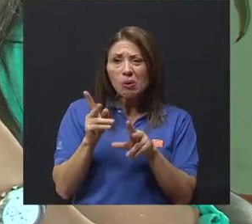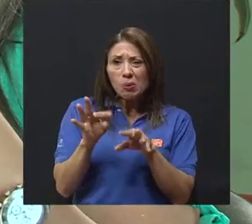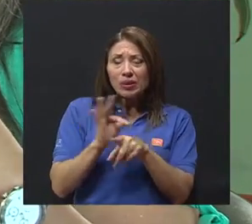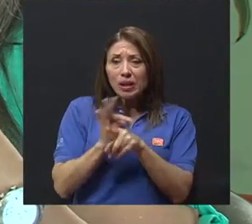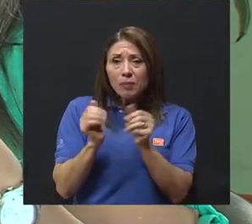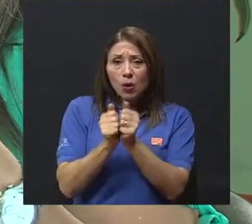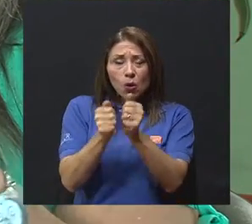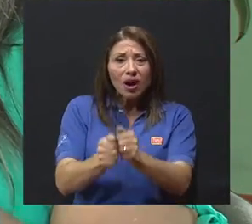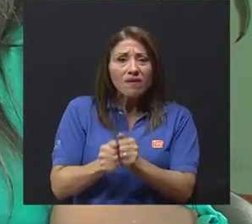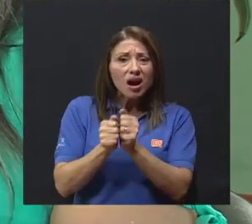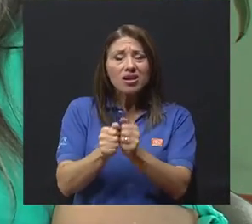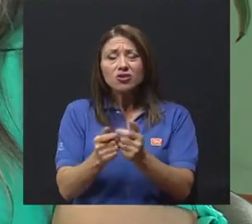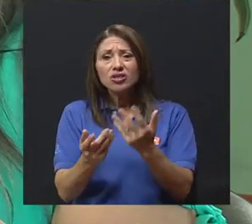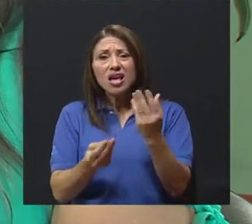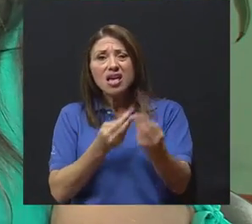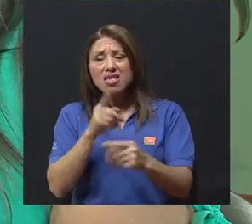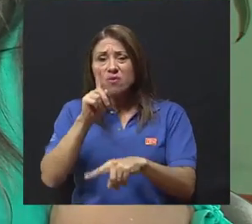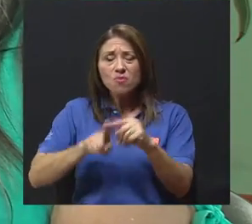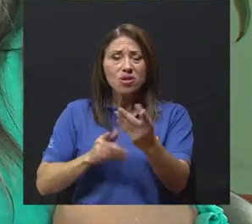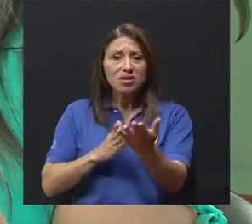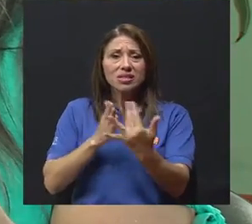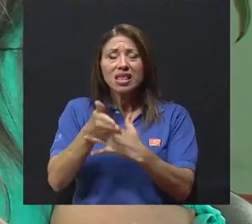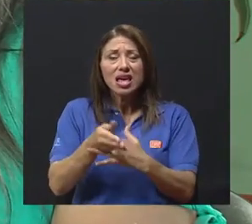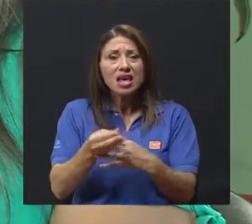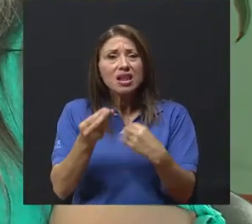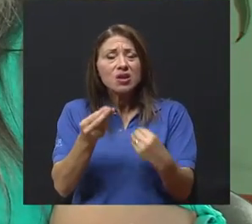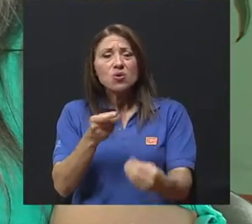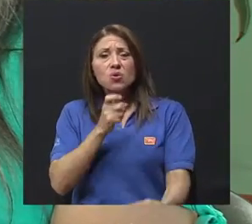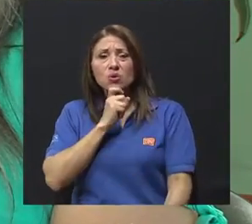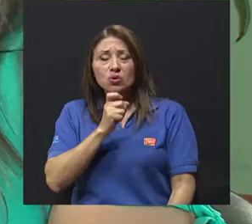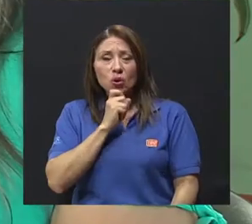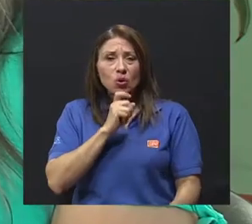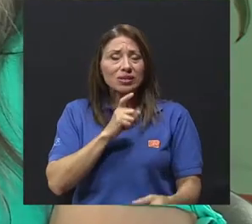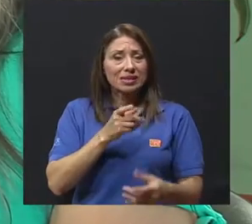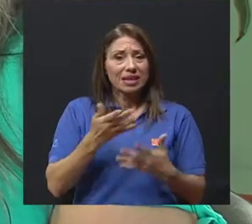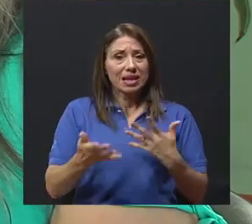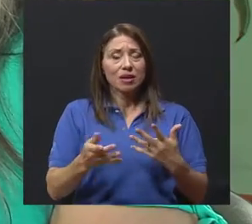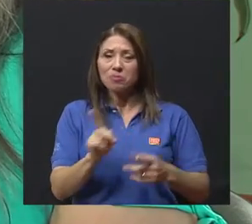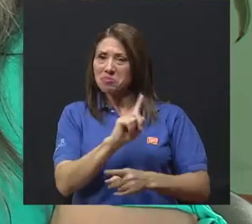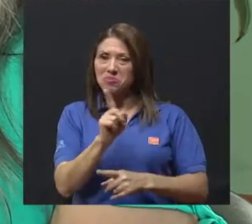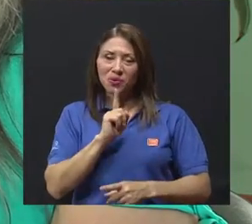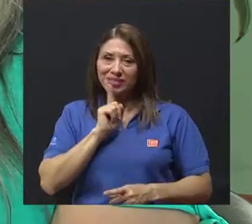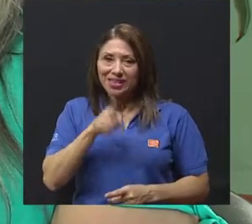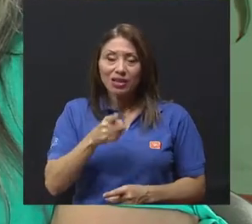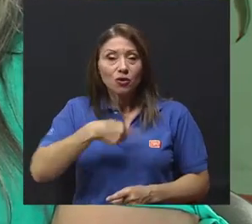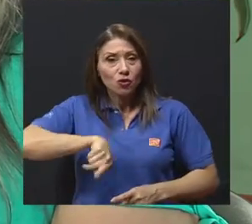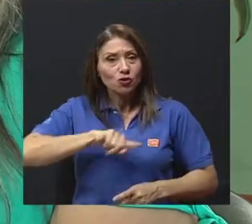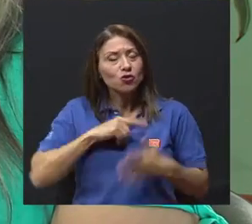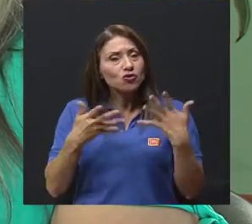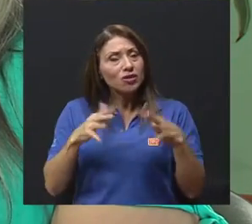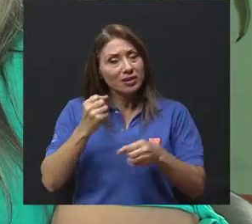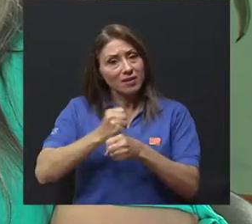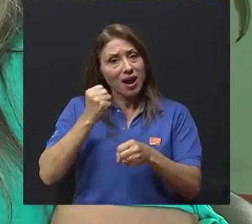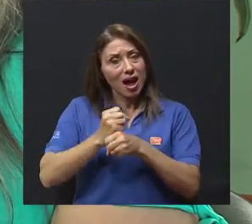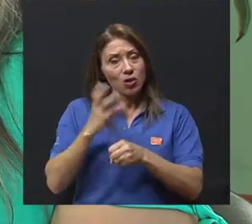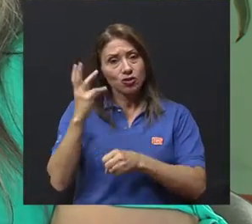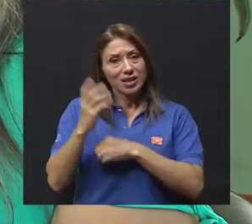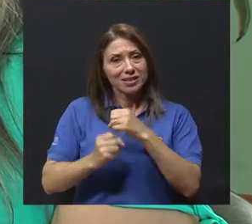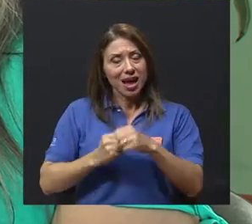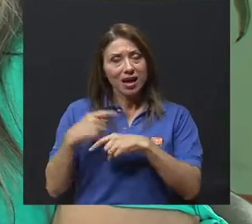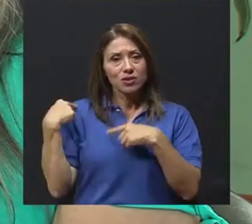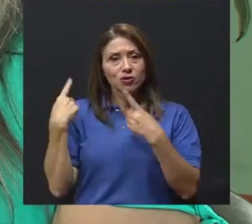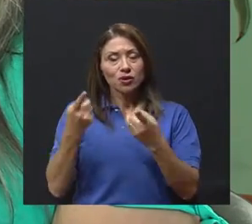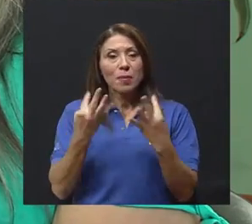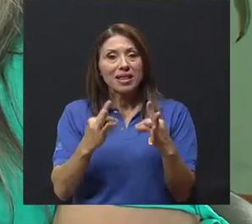inaccesible muy costosa o muy difícil de acceder pero pero no es cierto nosotros estamos ya que hemos trabajado estos seis años